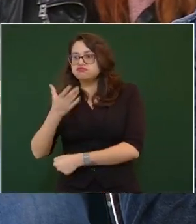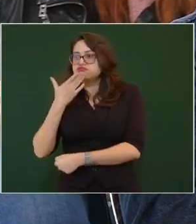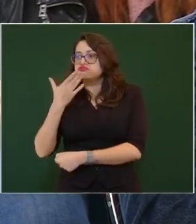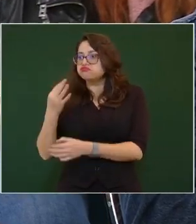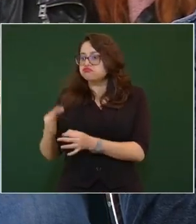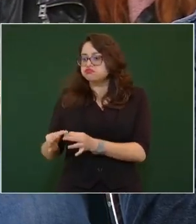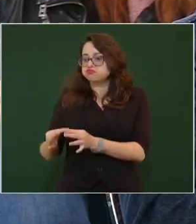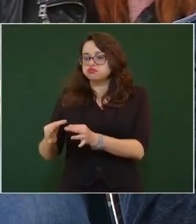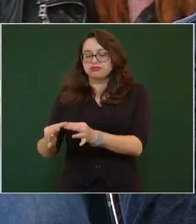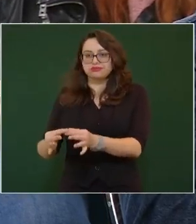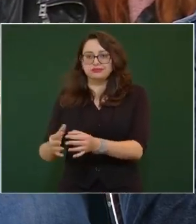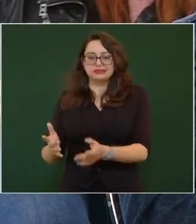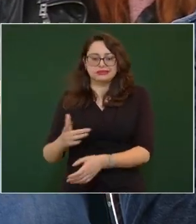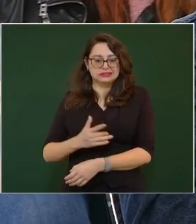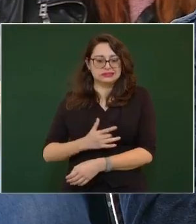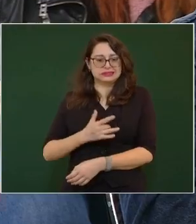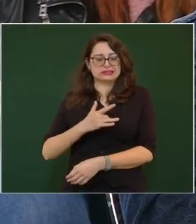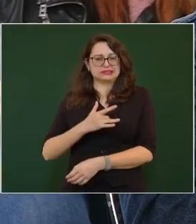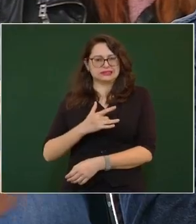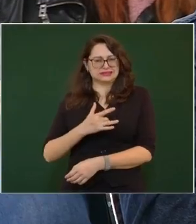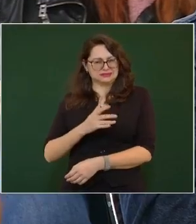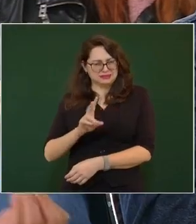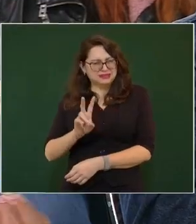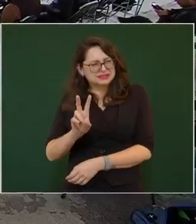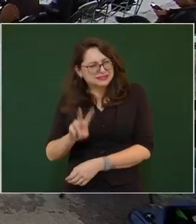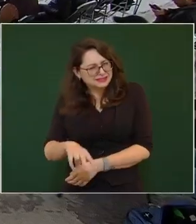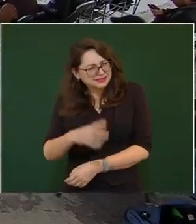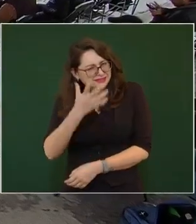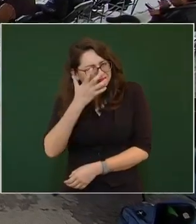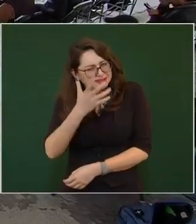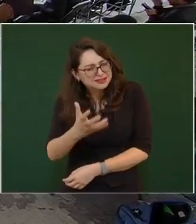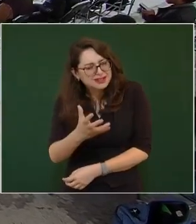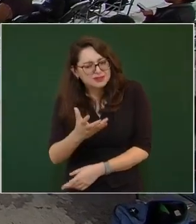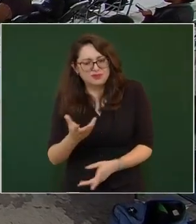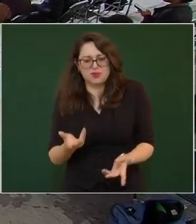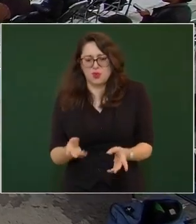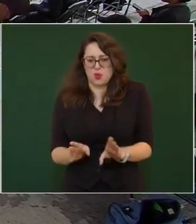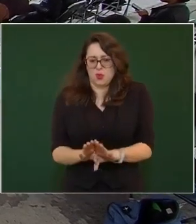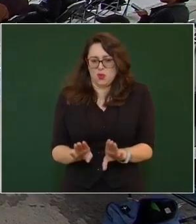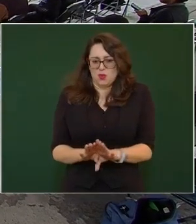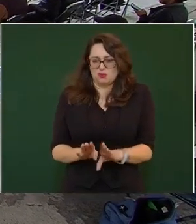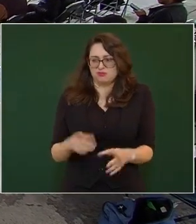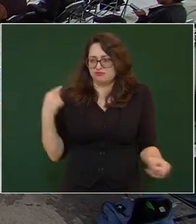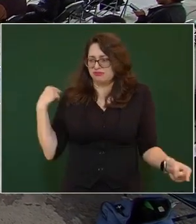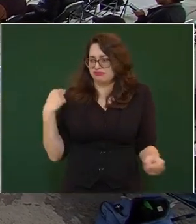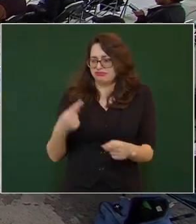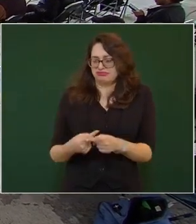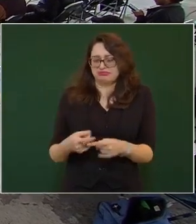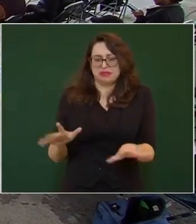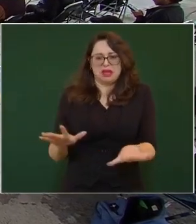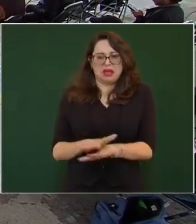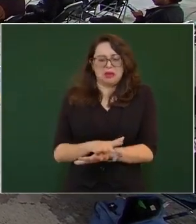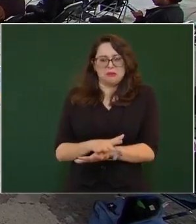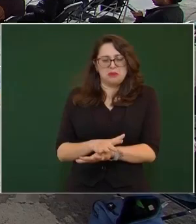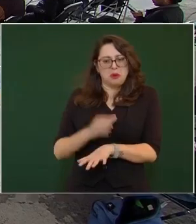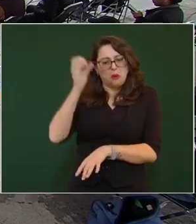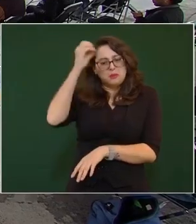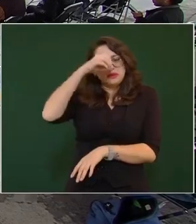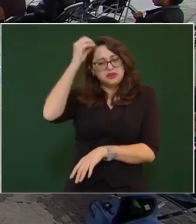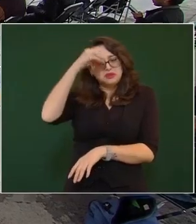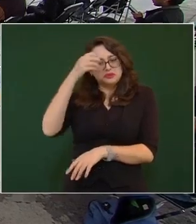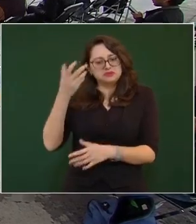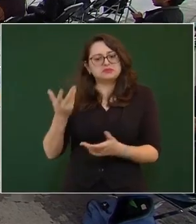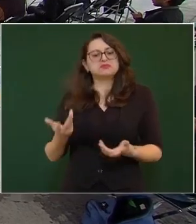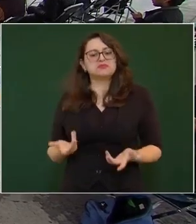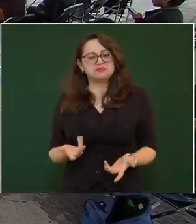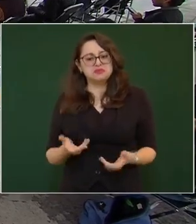gobernante, ¿realmente lo considera y cómo logró cambiar esa percepción en usted en 6 años cuando usted pensaba otra cosa